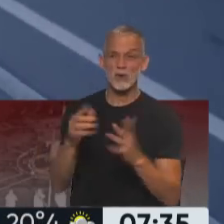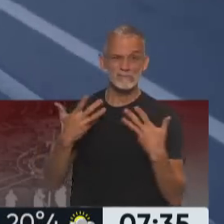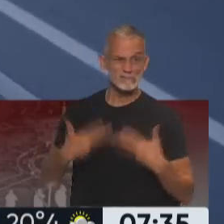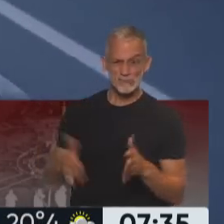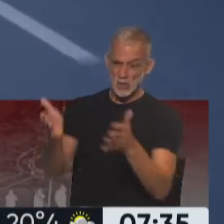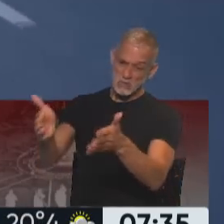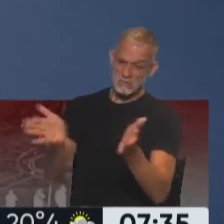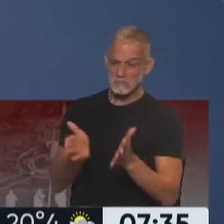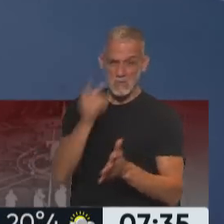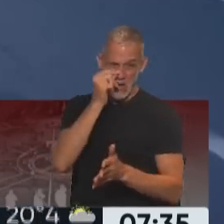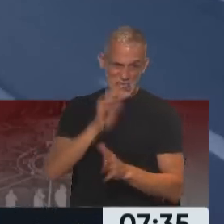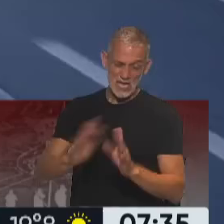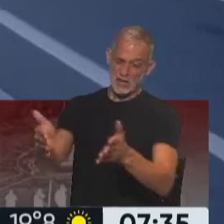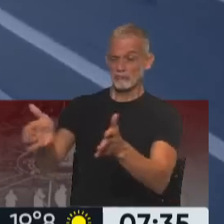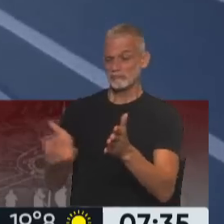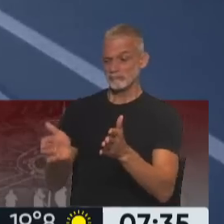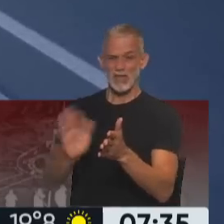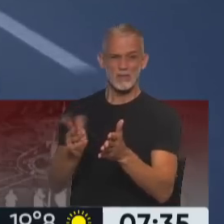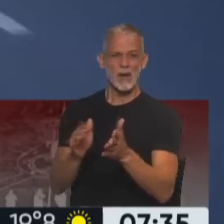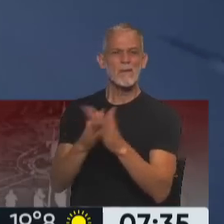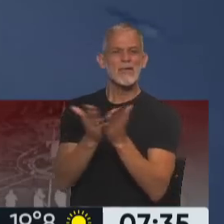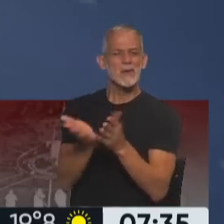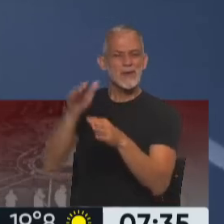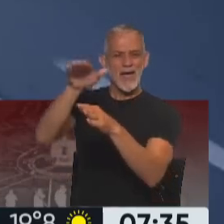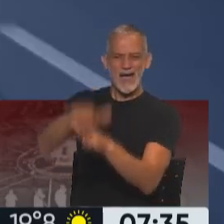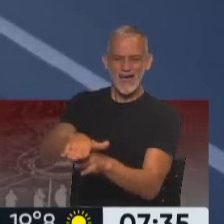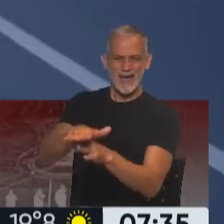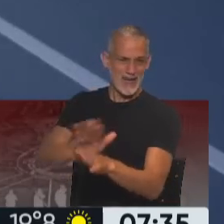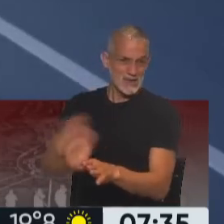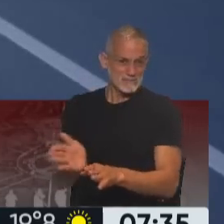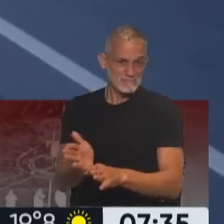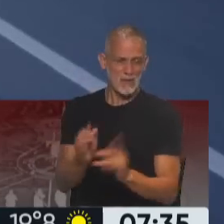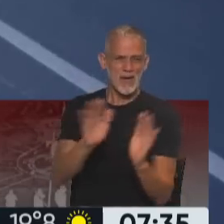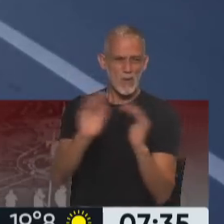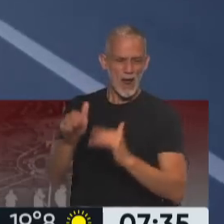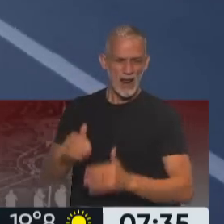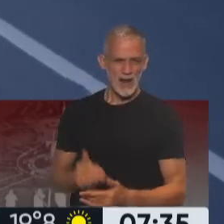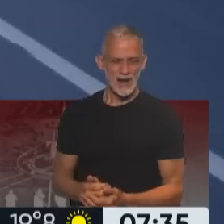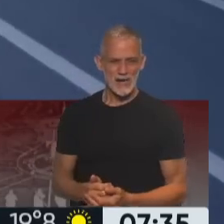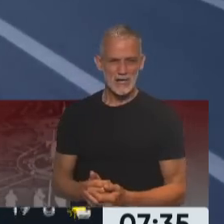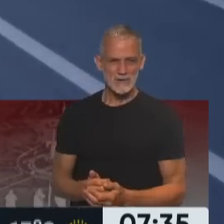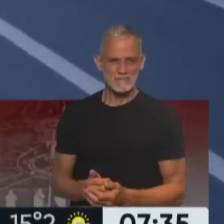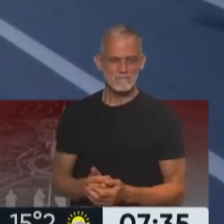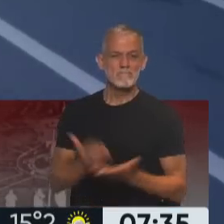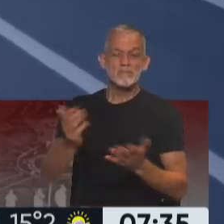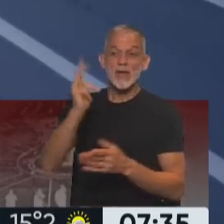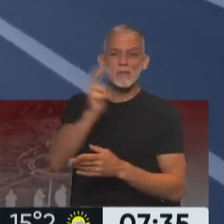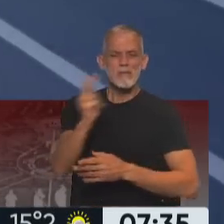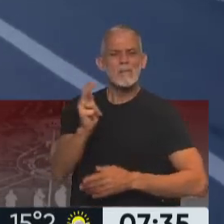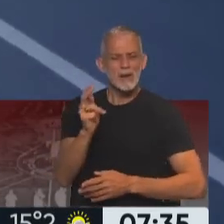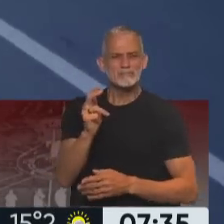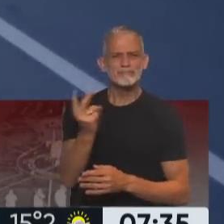sencillo cajón de madera con la Biblia, los evangelios encima. O sea, papas que